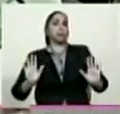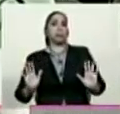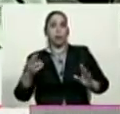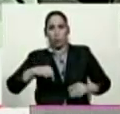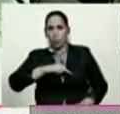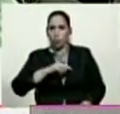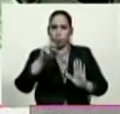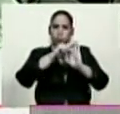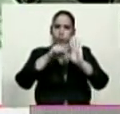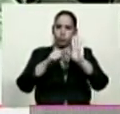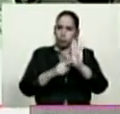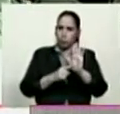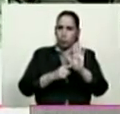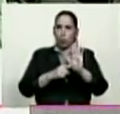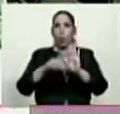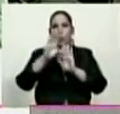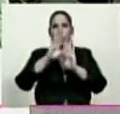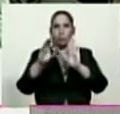la Constitución.